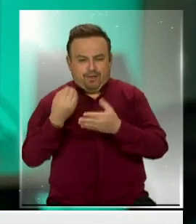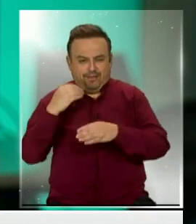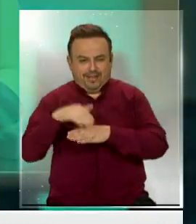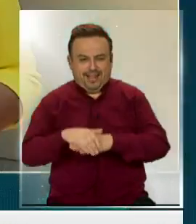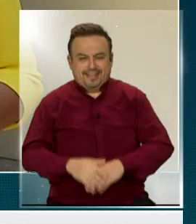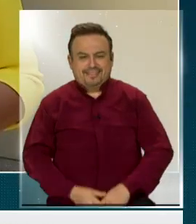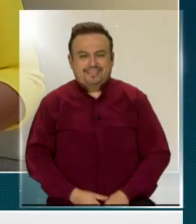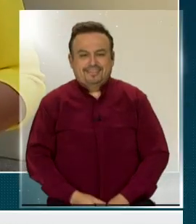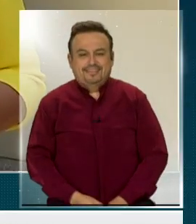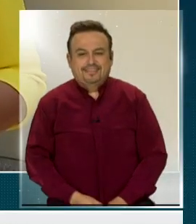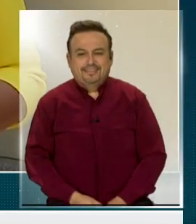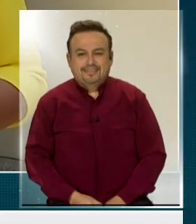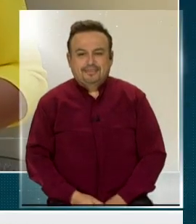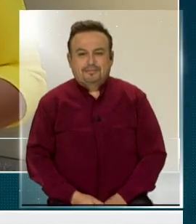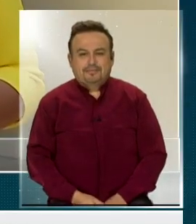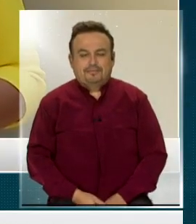tardes.